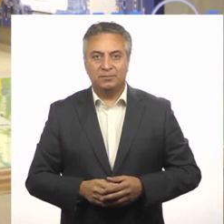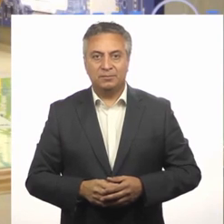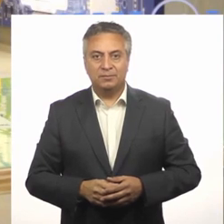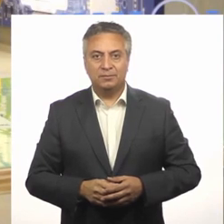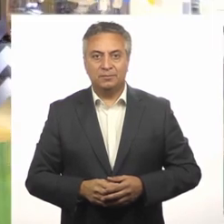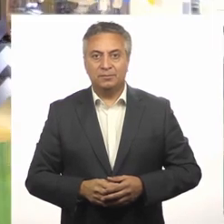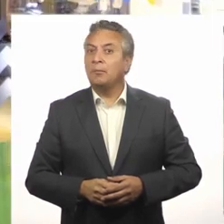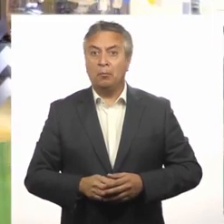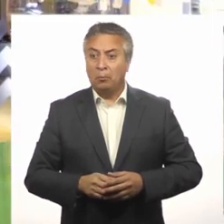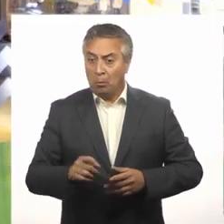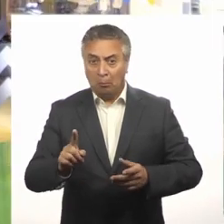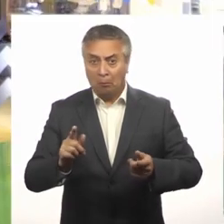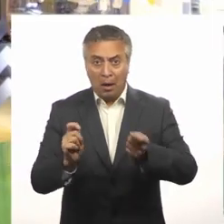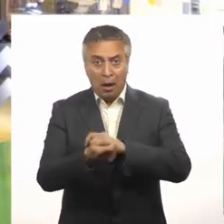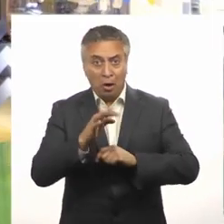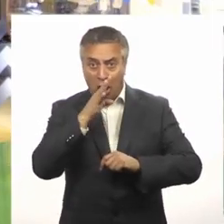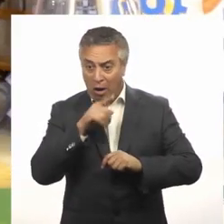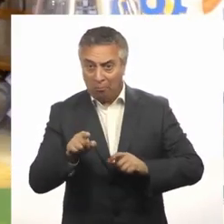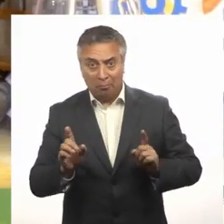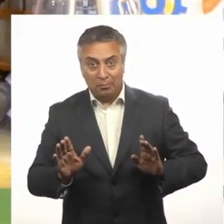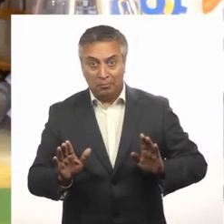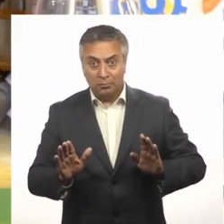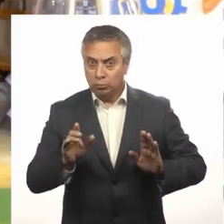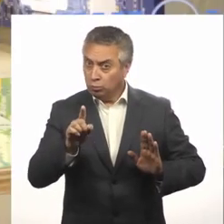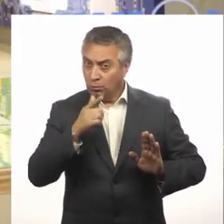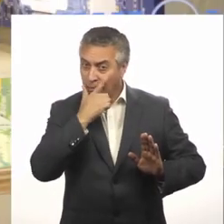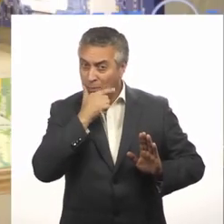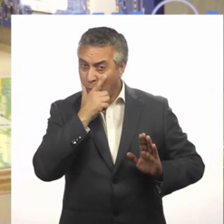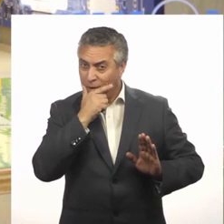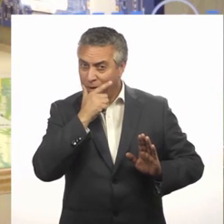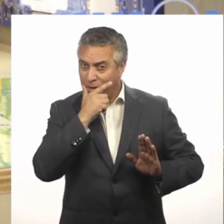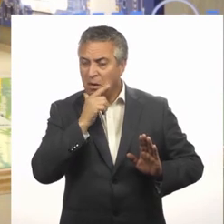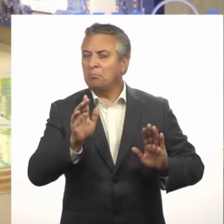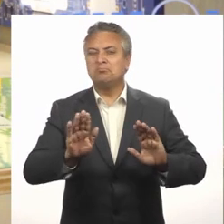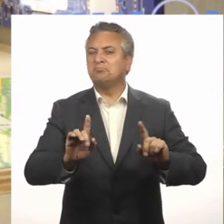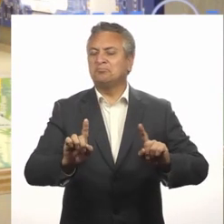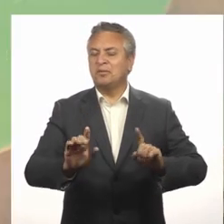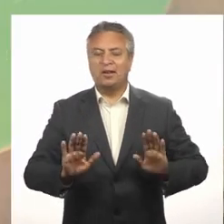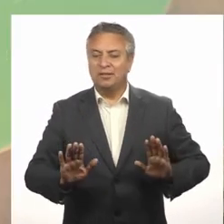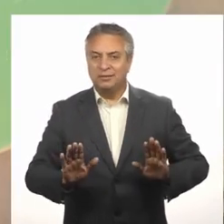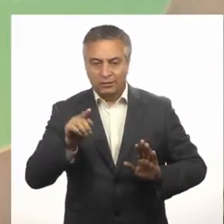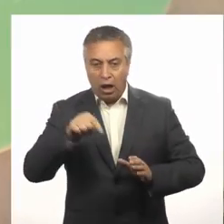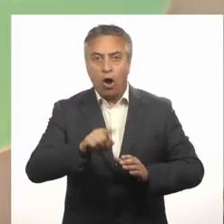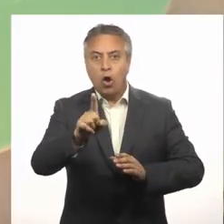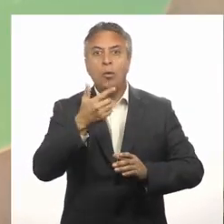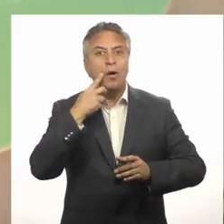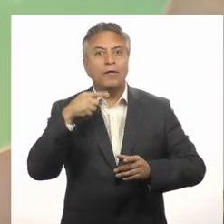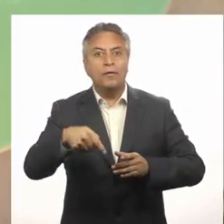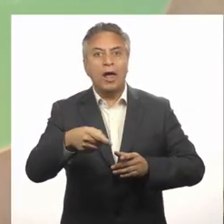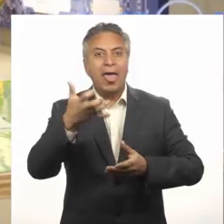¿No hay cambio de color? ¿Sospechoso? No lo creo. Vamos ahora con jugo de limón.